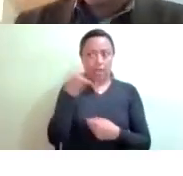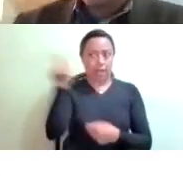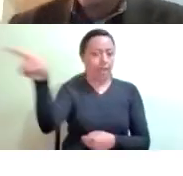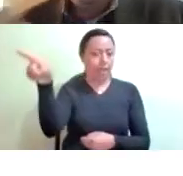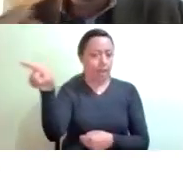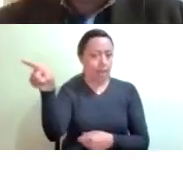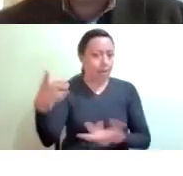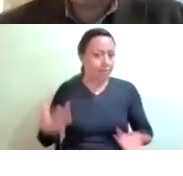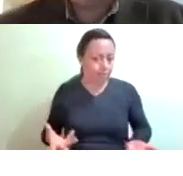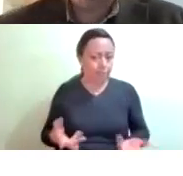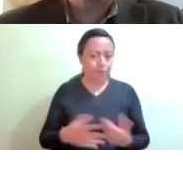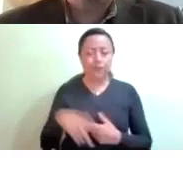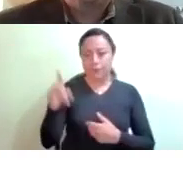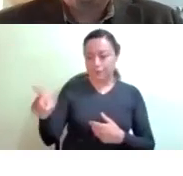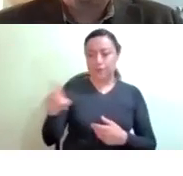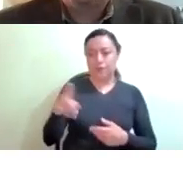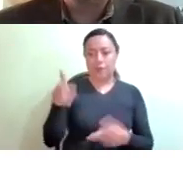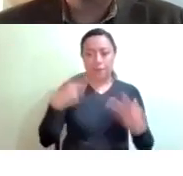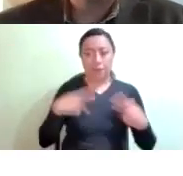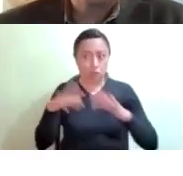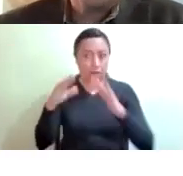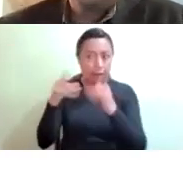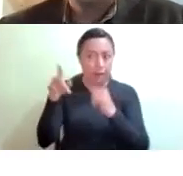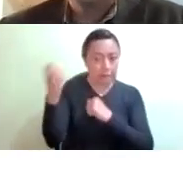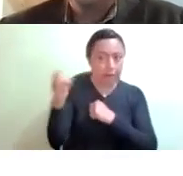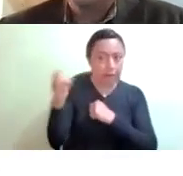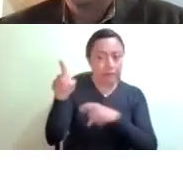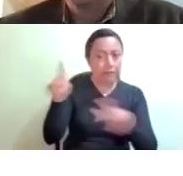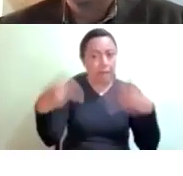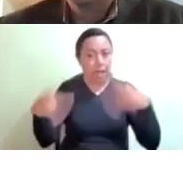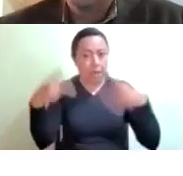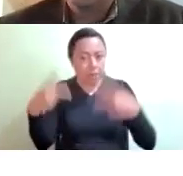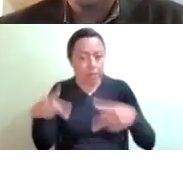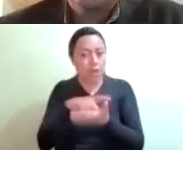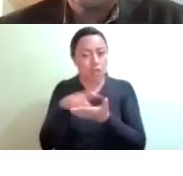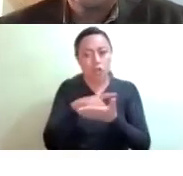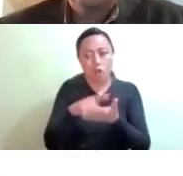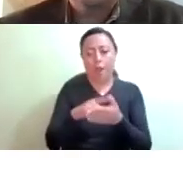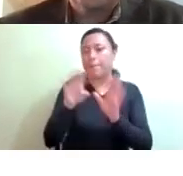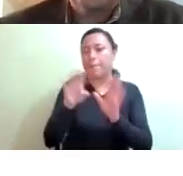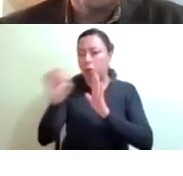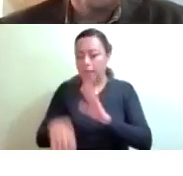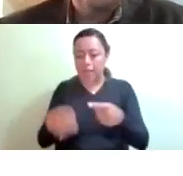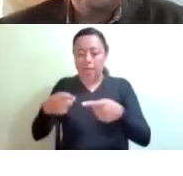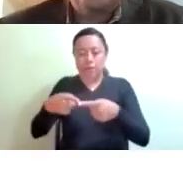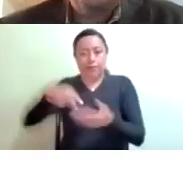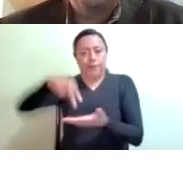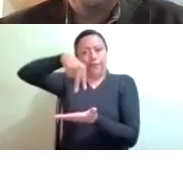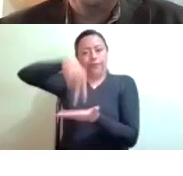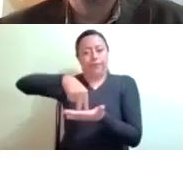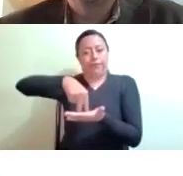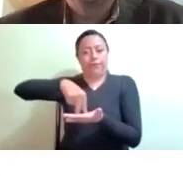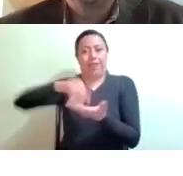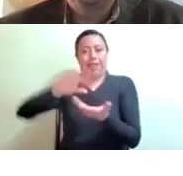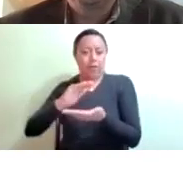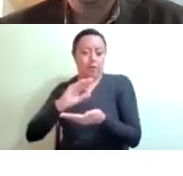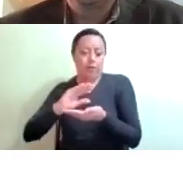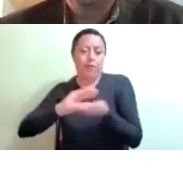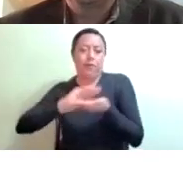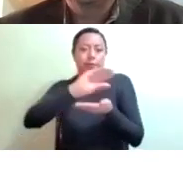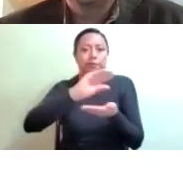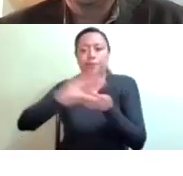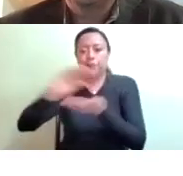de narcomenudeo. Yo que quisiera poner ese ejemplo porque es una de las tareas más complejas que tiene la policía. Miren, en el delito